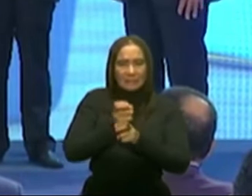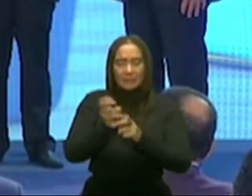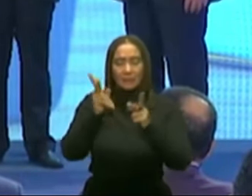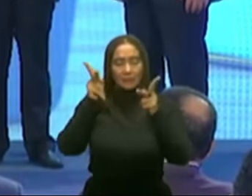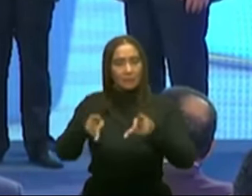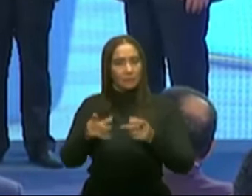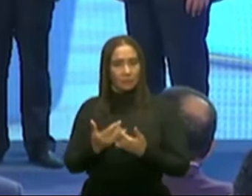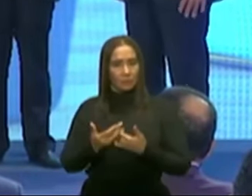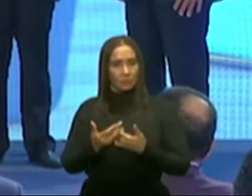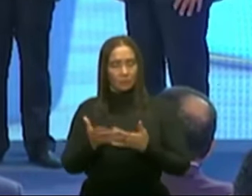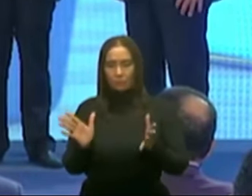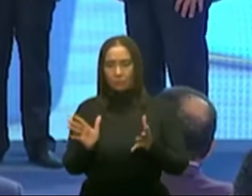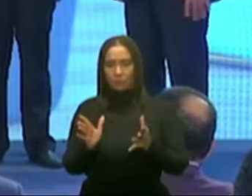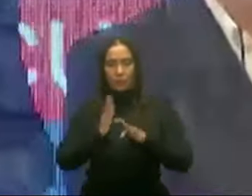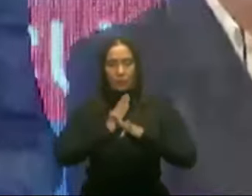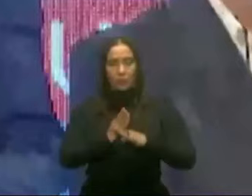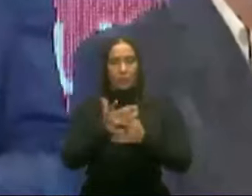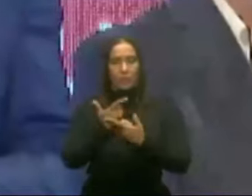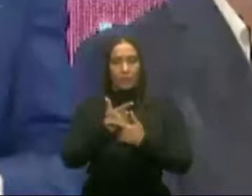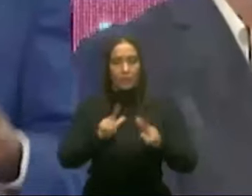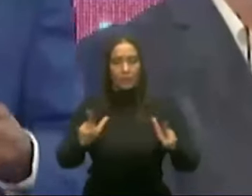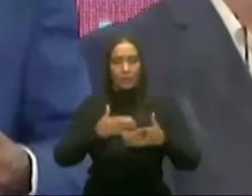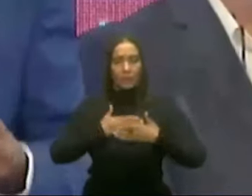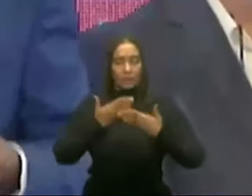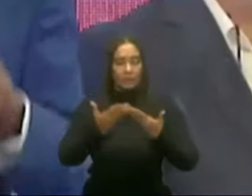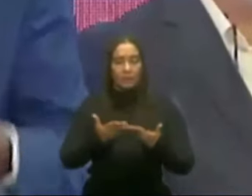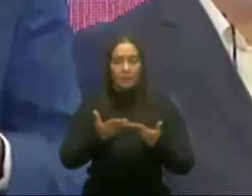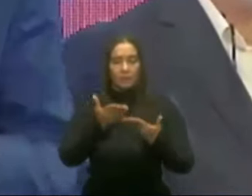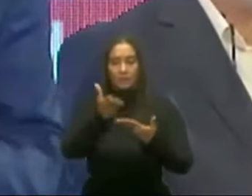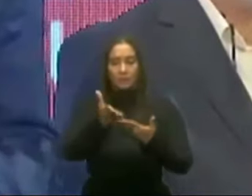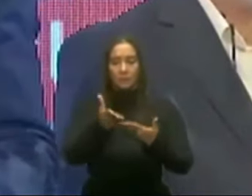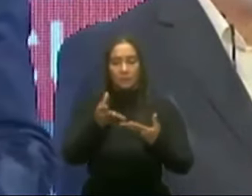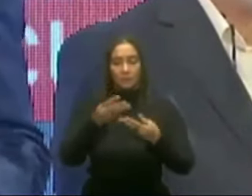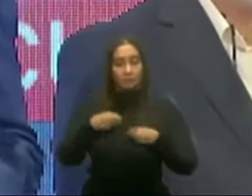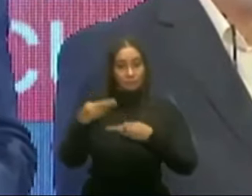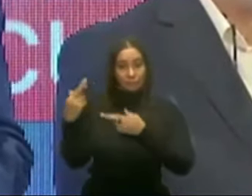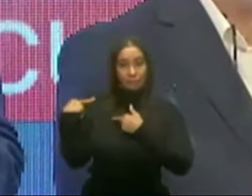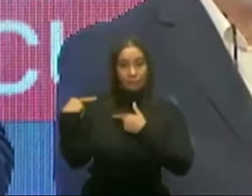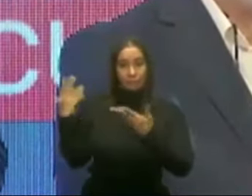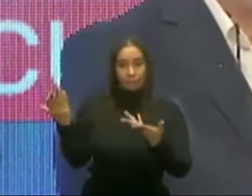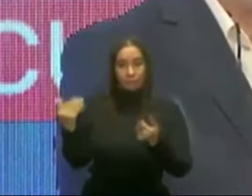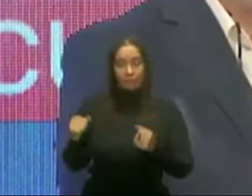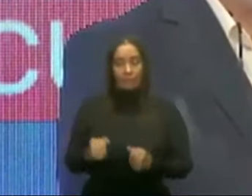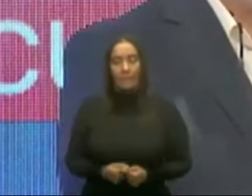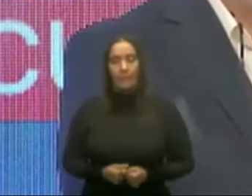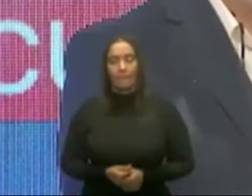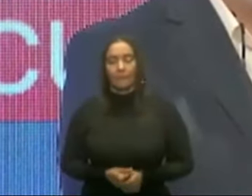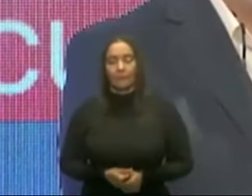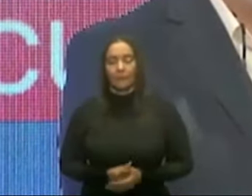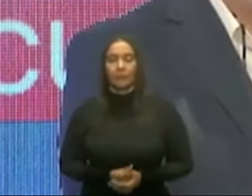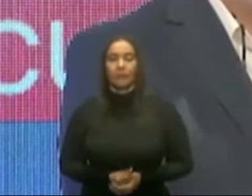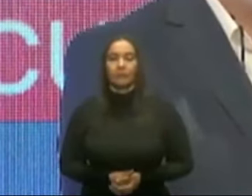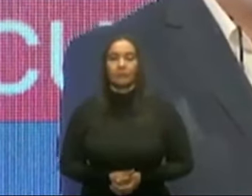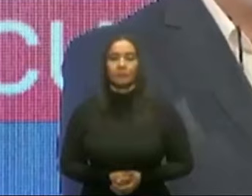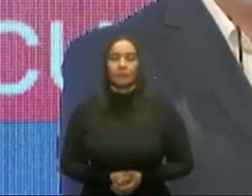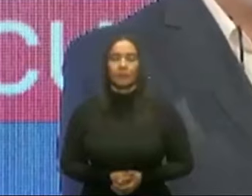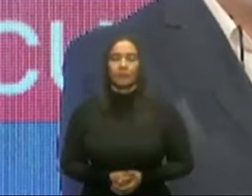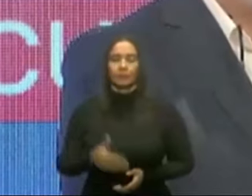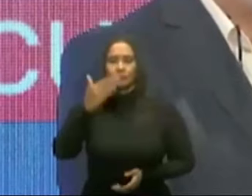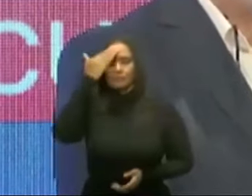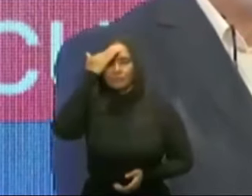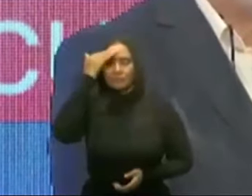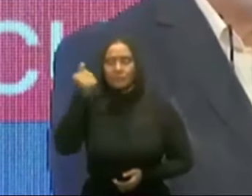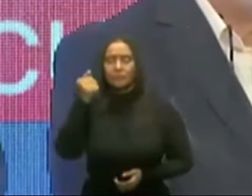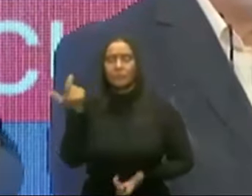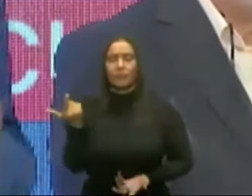la libertad de expresión en redes sociales, obviamente que asume responsabilidad. Asume responsabilidad porque lo que ha